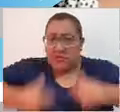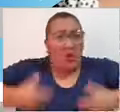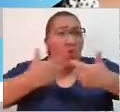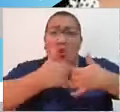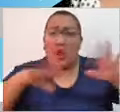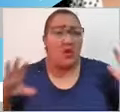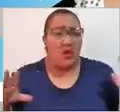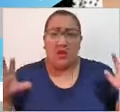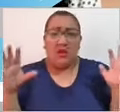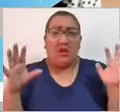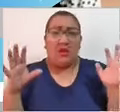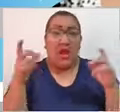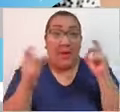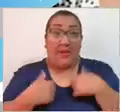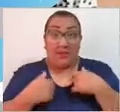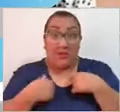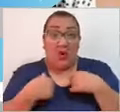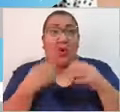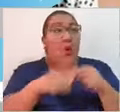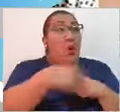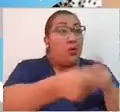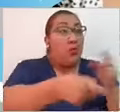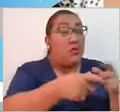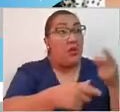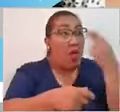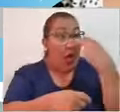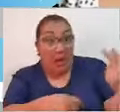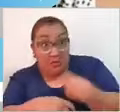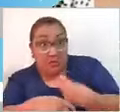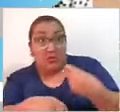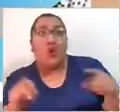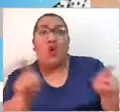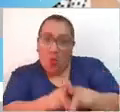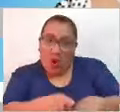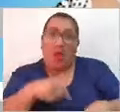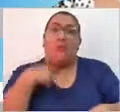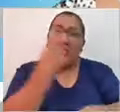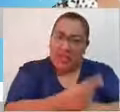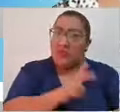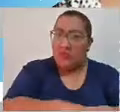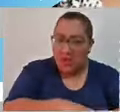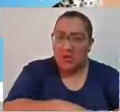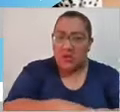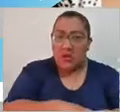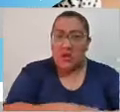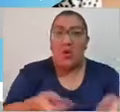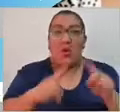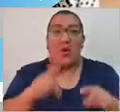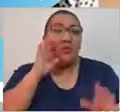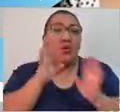persona, perdón, la víctima, un tercero, incluso de oficio, cuando el empleador o la empleadora ha tomado